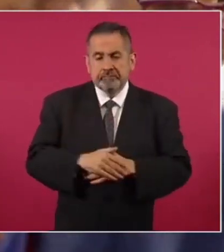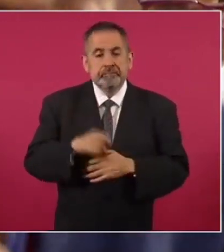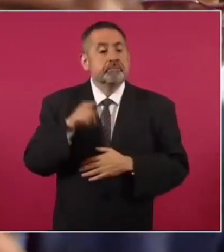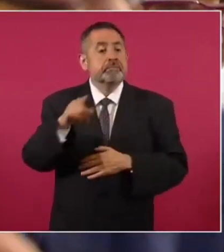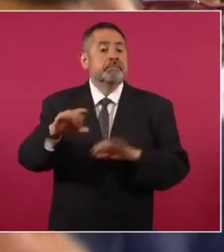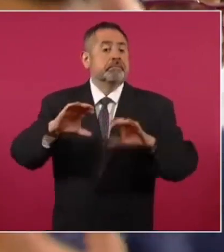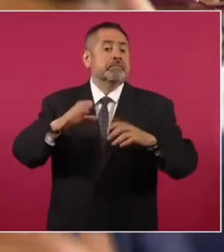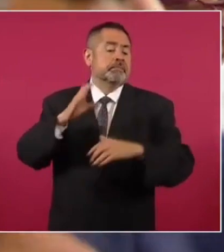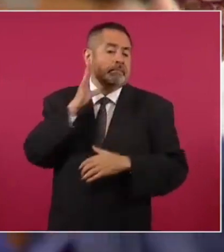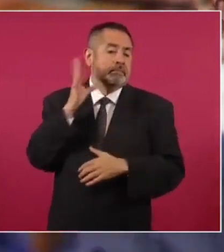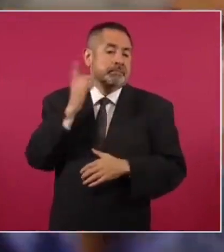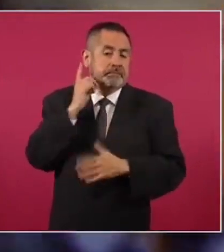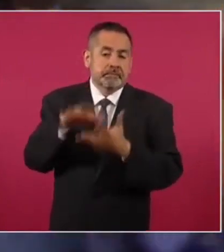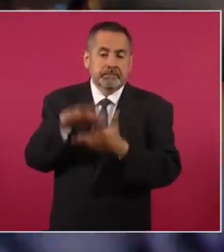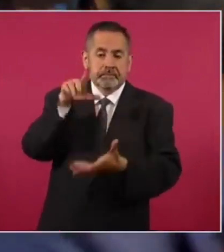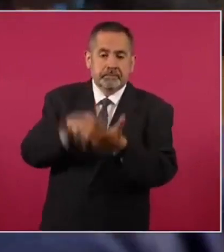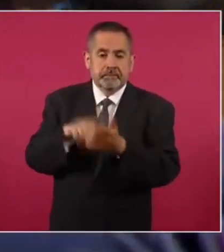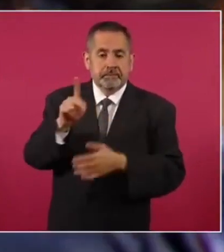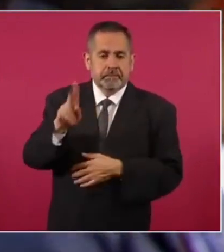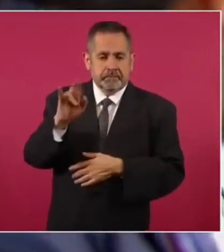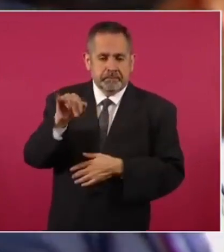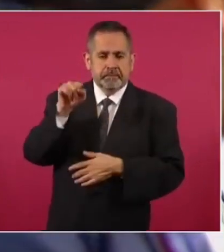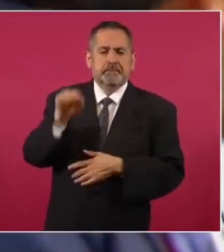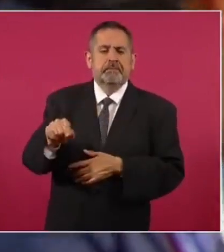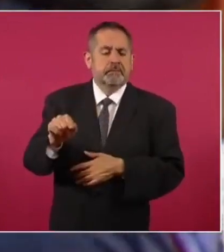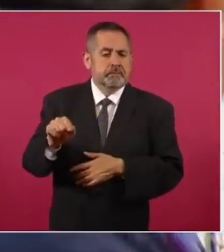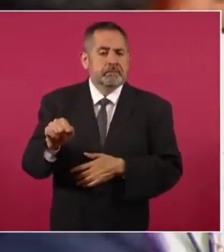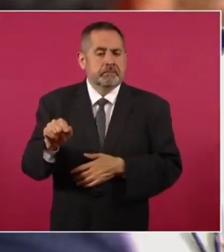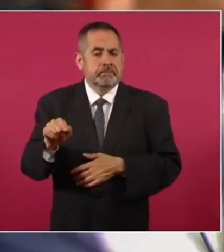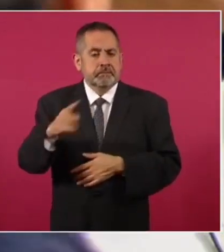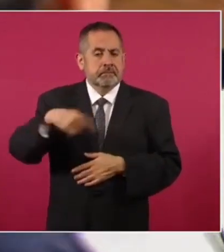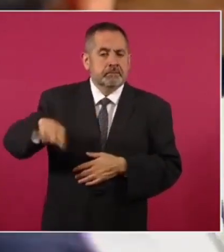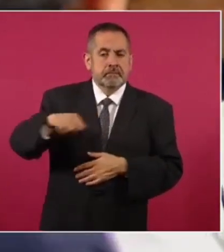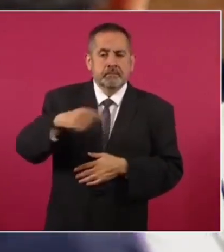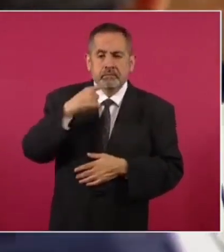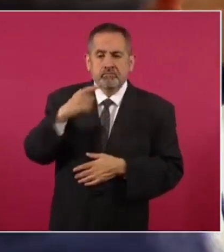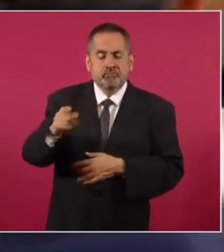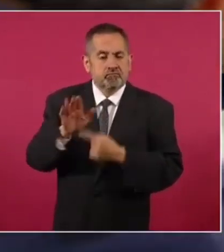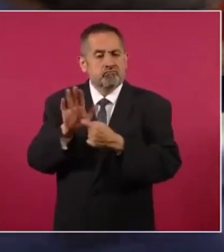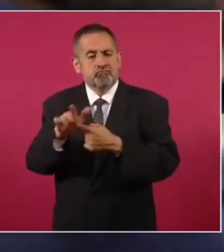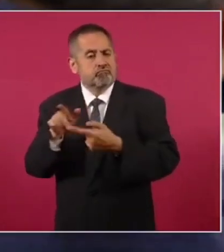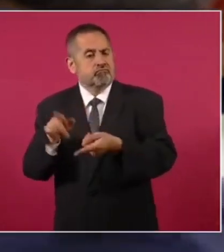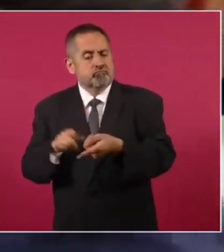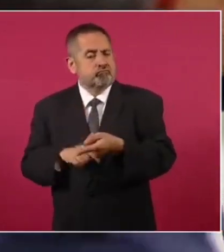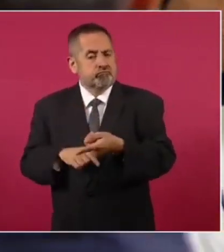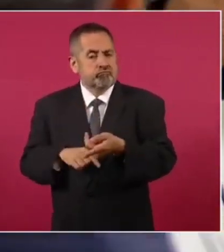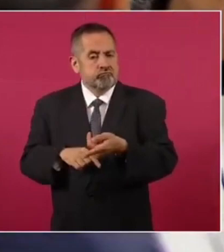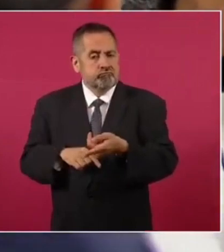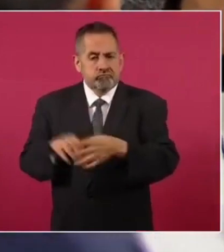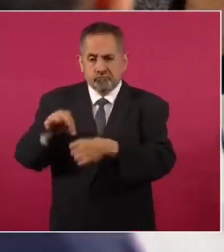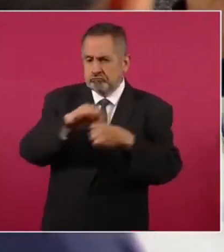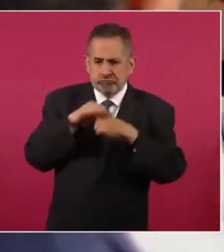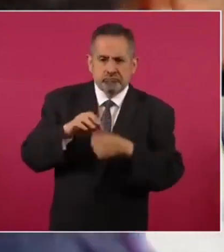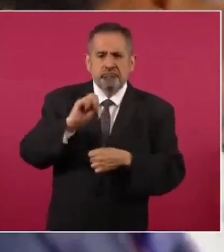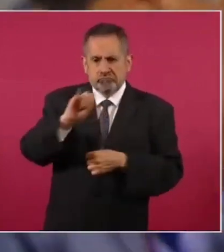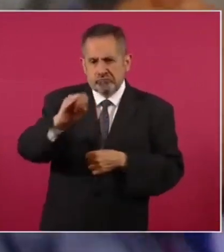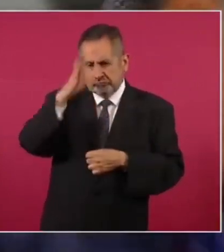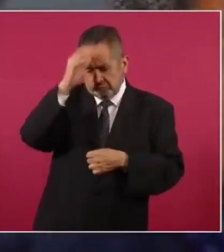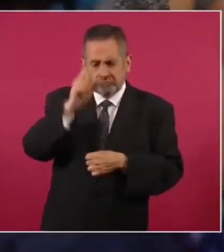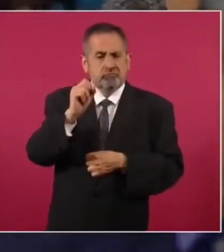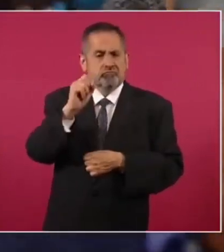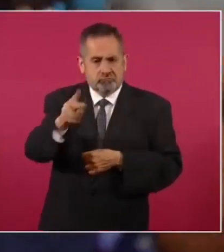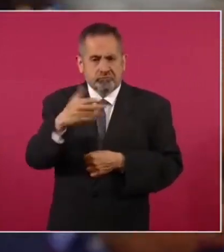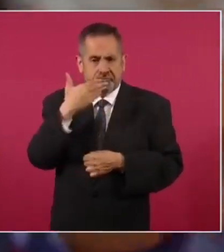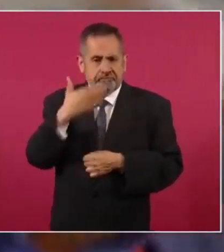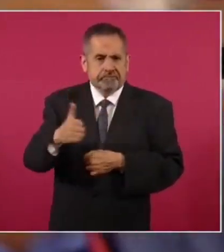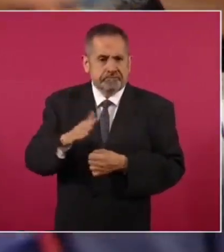Congreso local, mayoritario del PRI, quien pues bueno ya dio muestras de que se votaría a favor